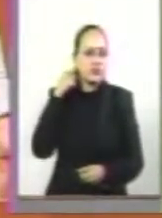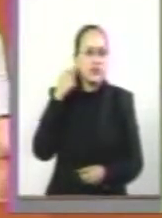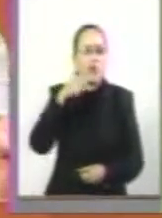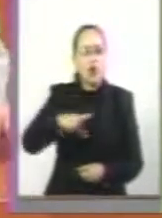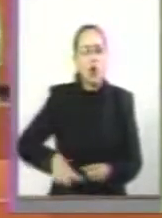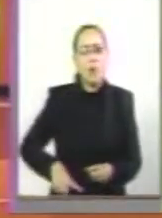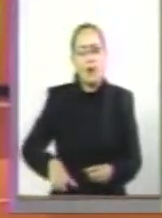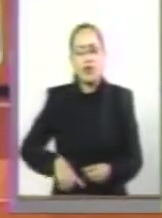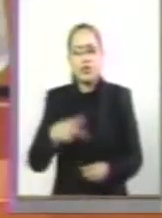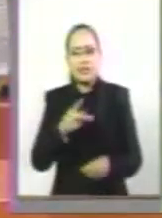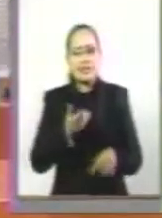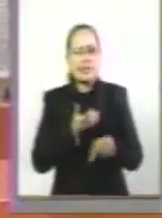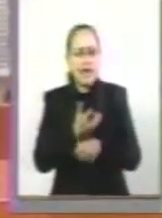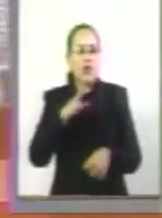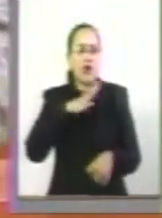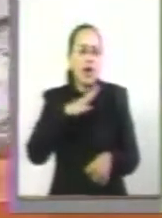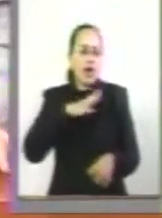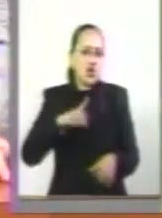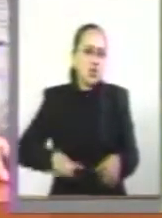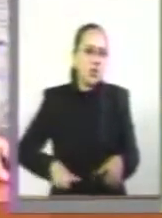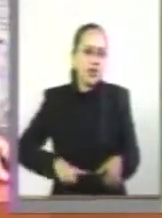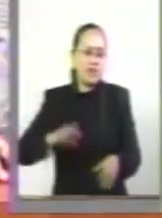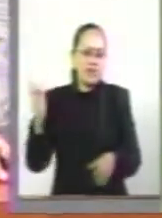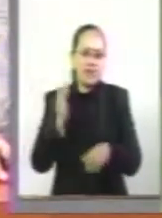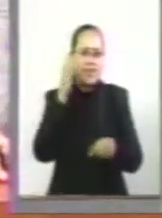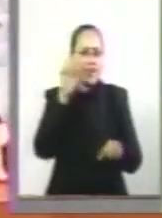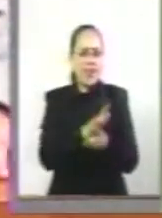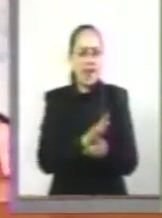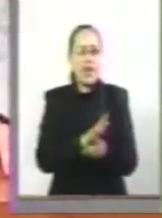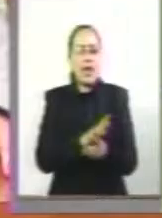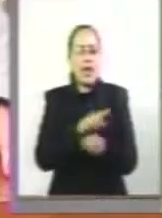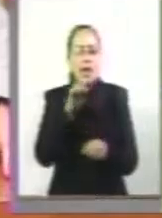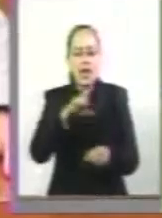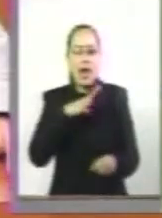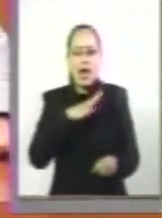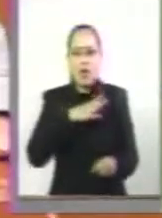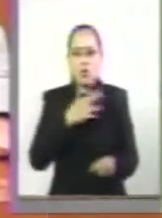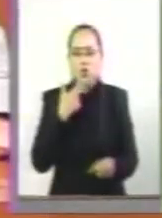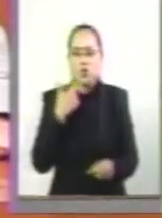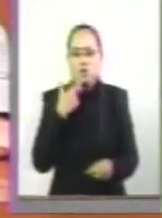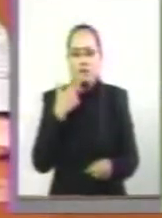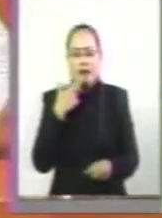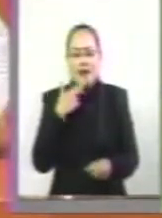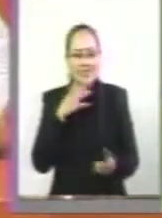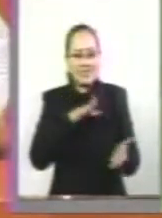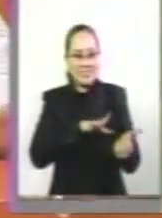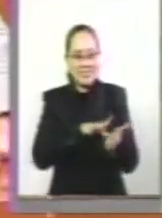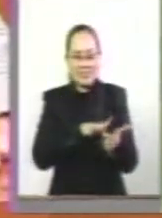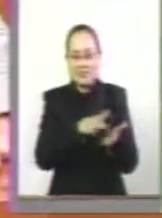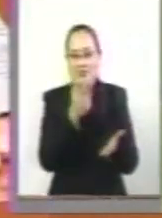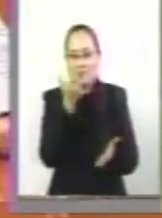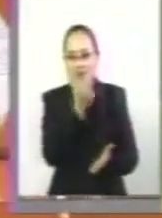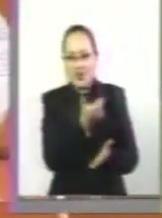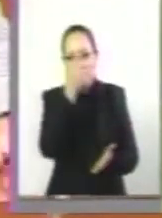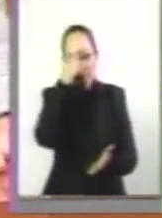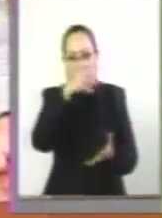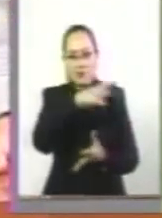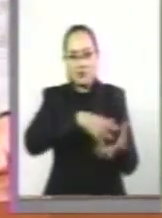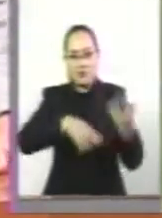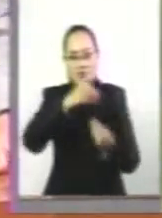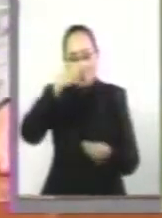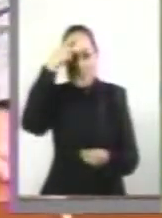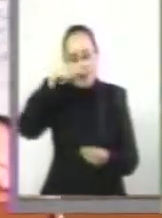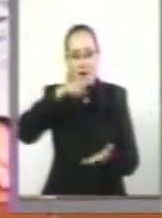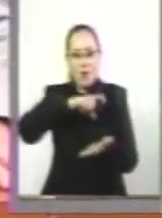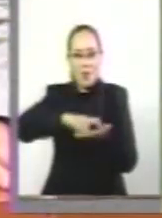del estado y del gobierno federal involucrados en usar los recursos públicos, ¿para qué? Para comprar